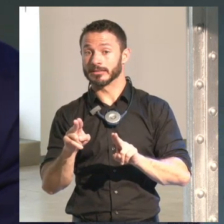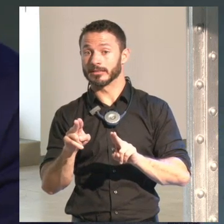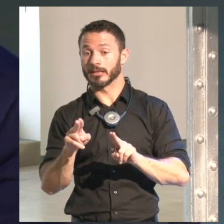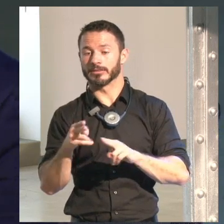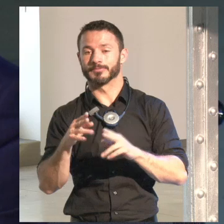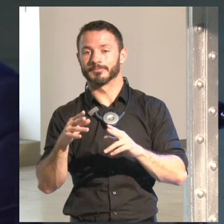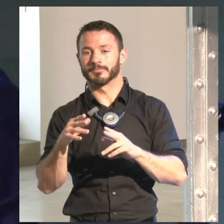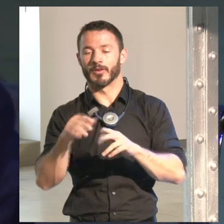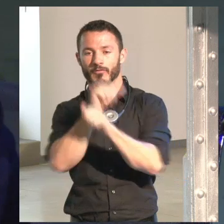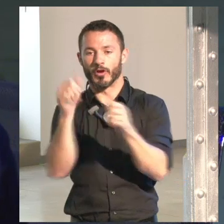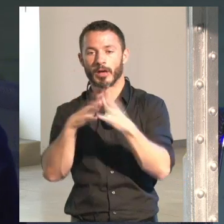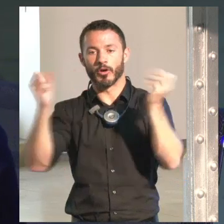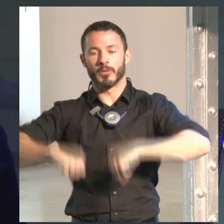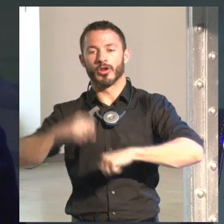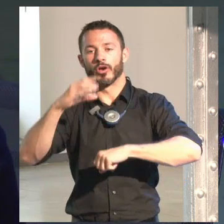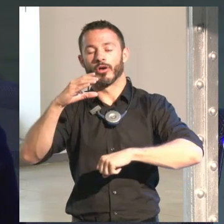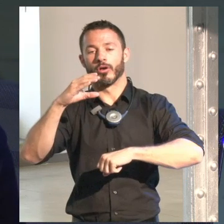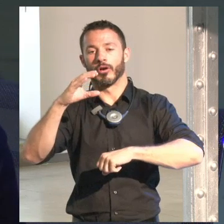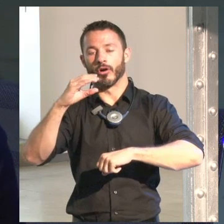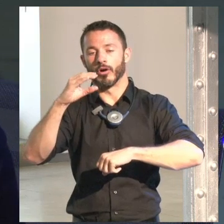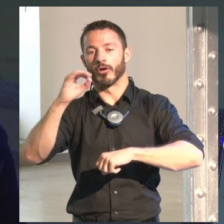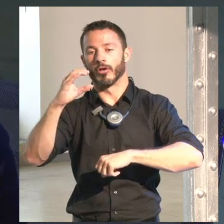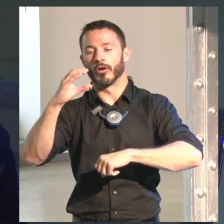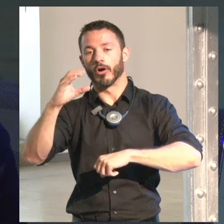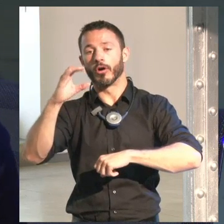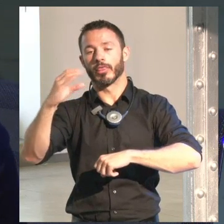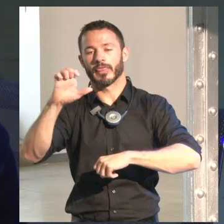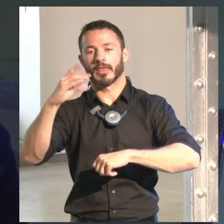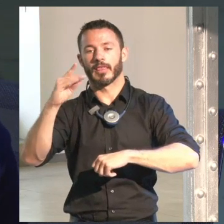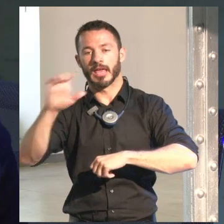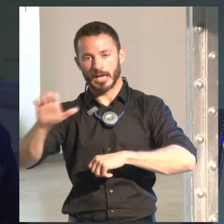de convenio de la OCDE están preparados tampoco.